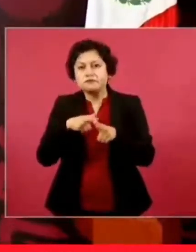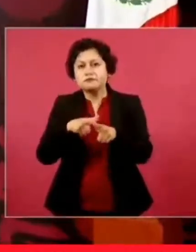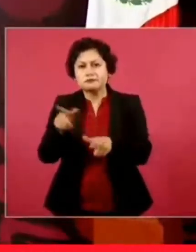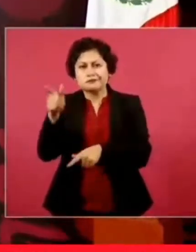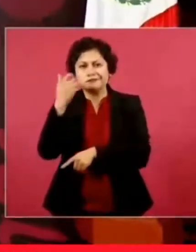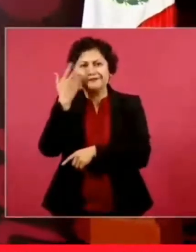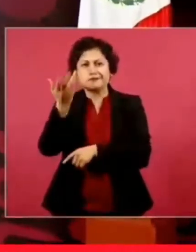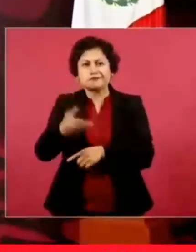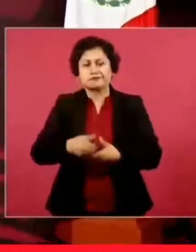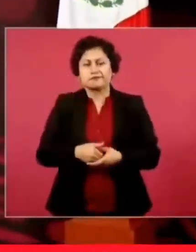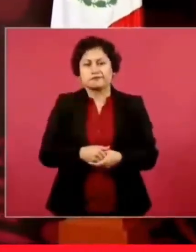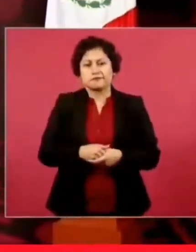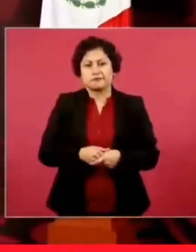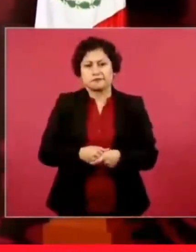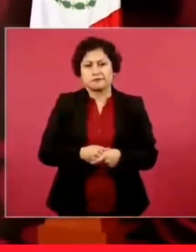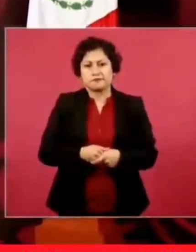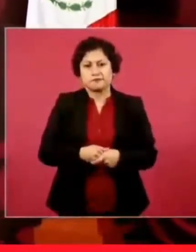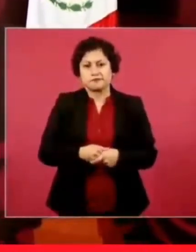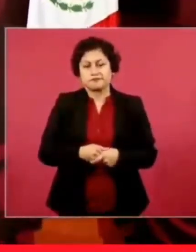Hay